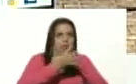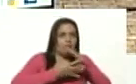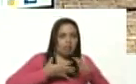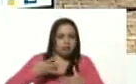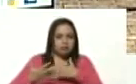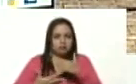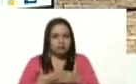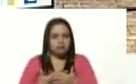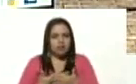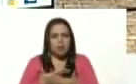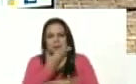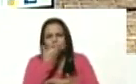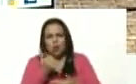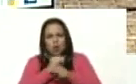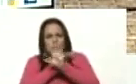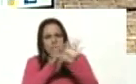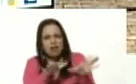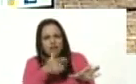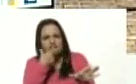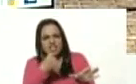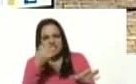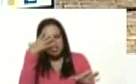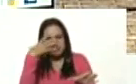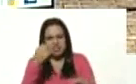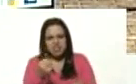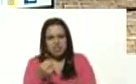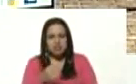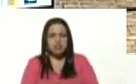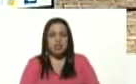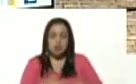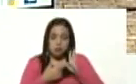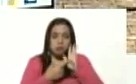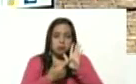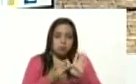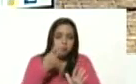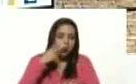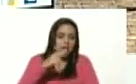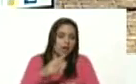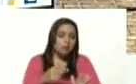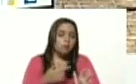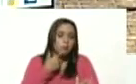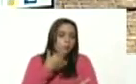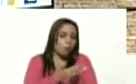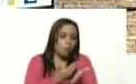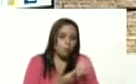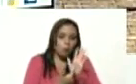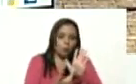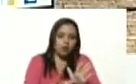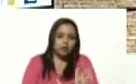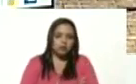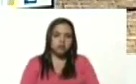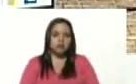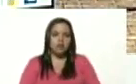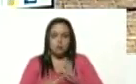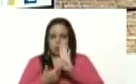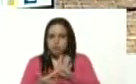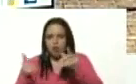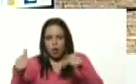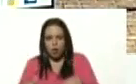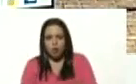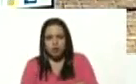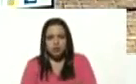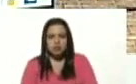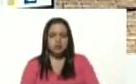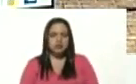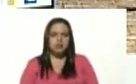más claro, lo que es más fácil de entender es lo que uno ve en el ejemplo, en lo que se hace. Lo que hemos mostrado hoy en las Torres